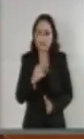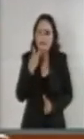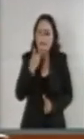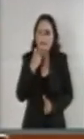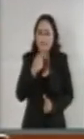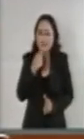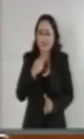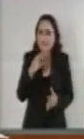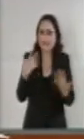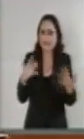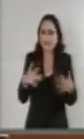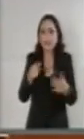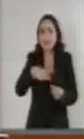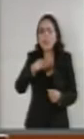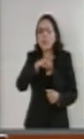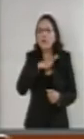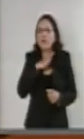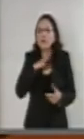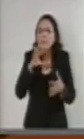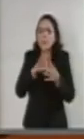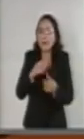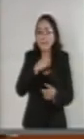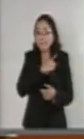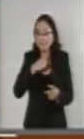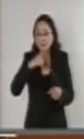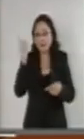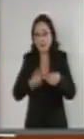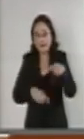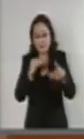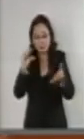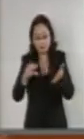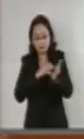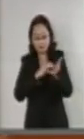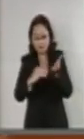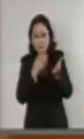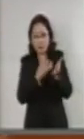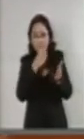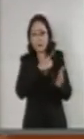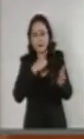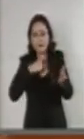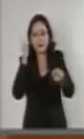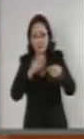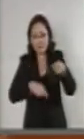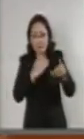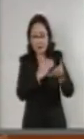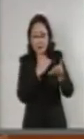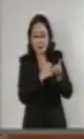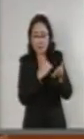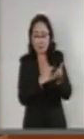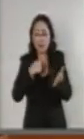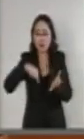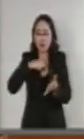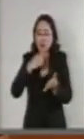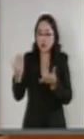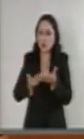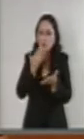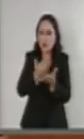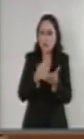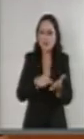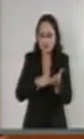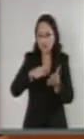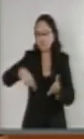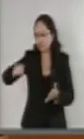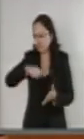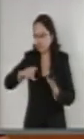eliminar este medicamento de esta tabla. Nuestra propuesta, y así fue